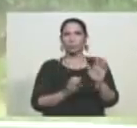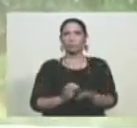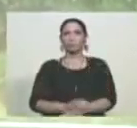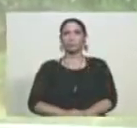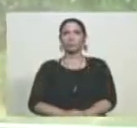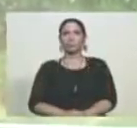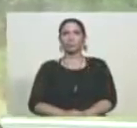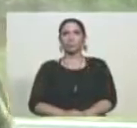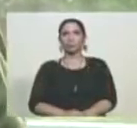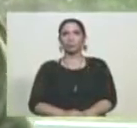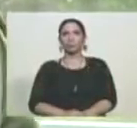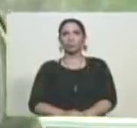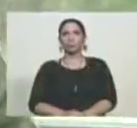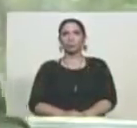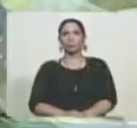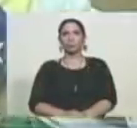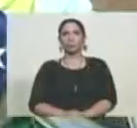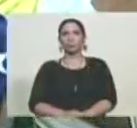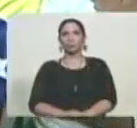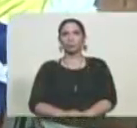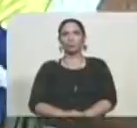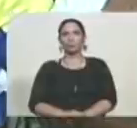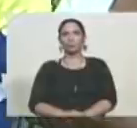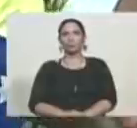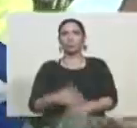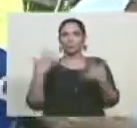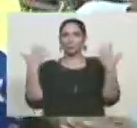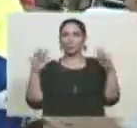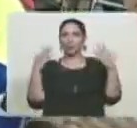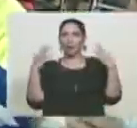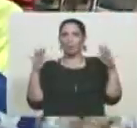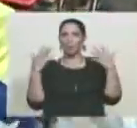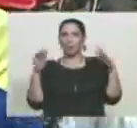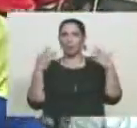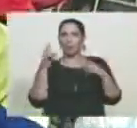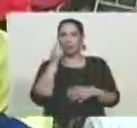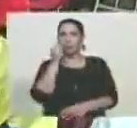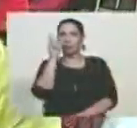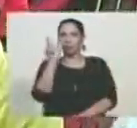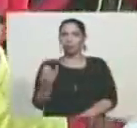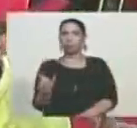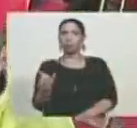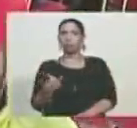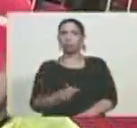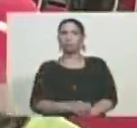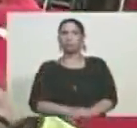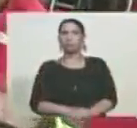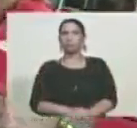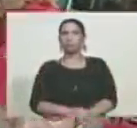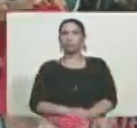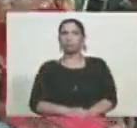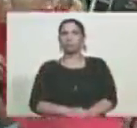Perfecto, Jesús. Un aplauso a Jesús, vale. Jesús, María y José.